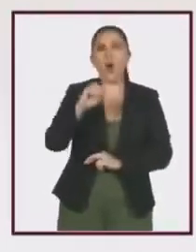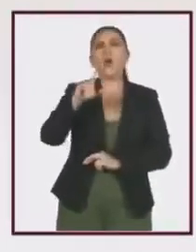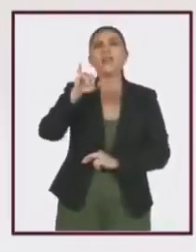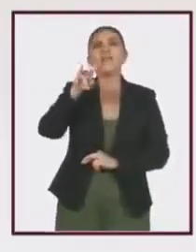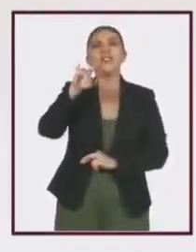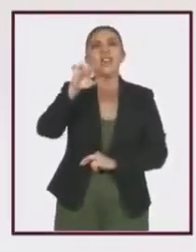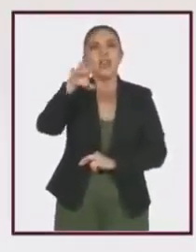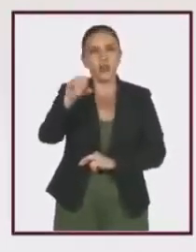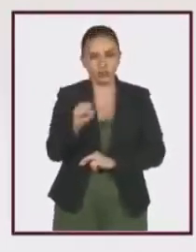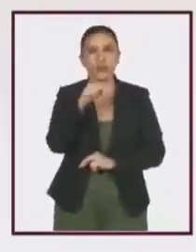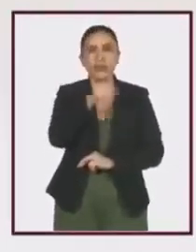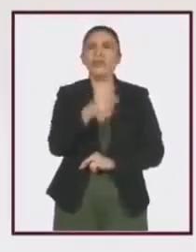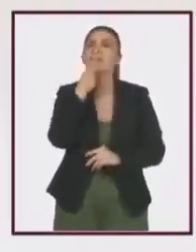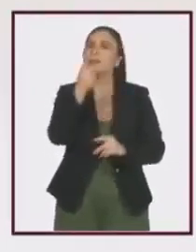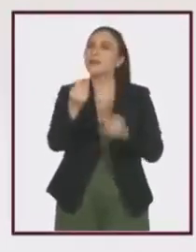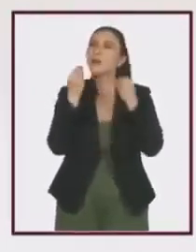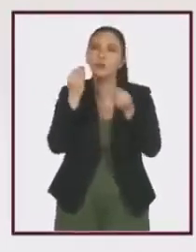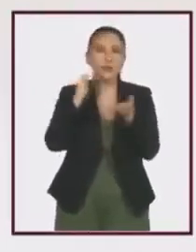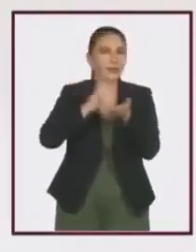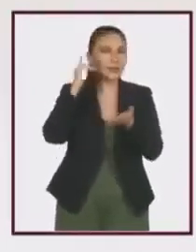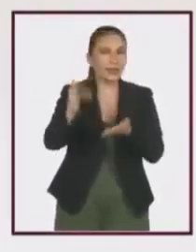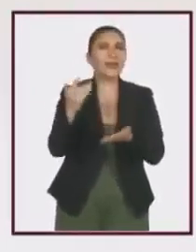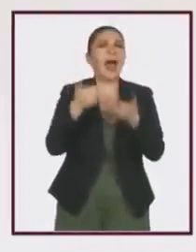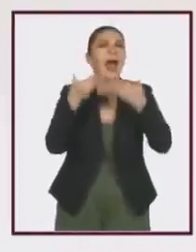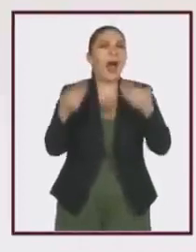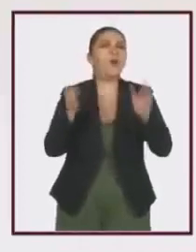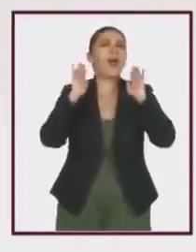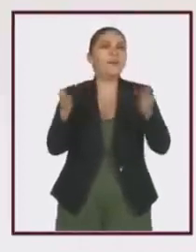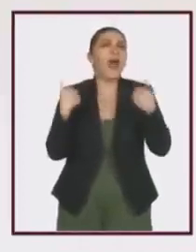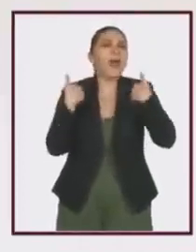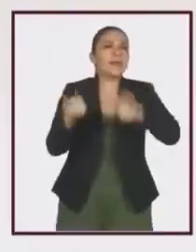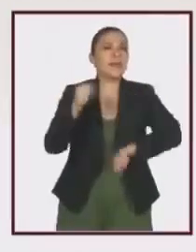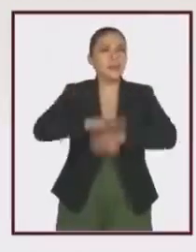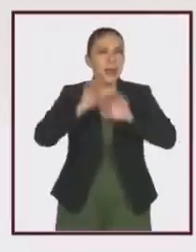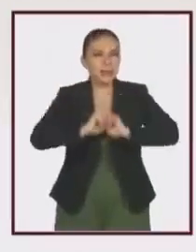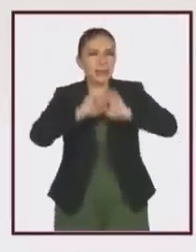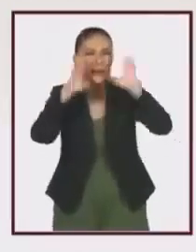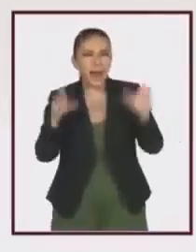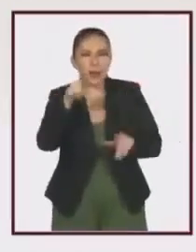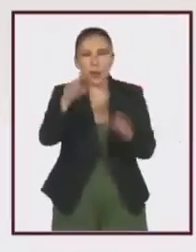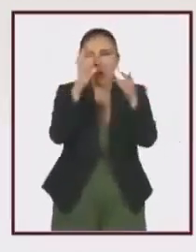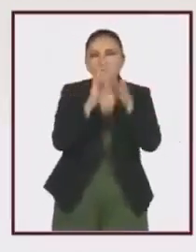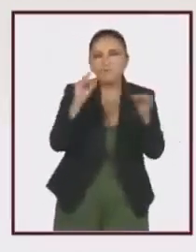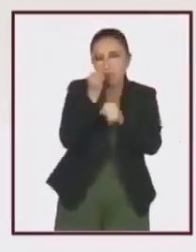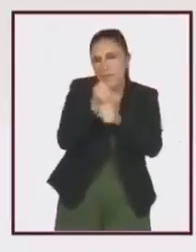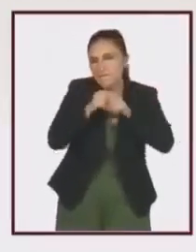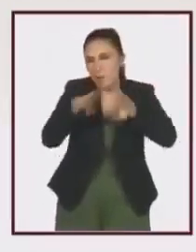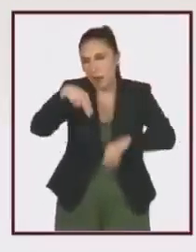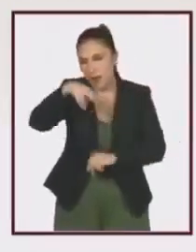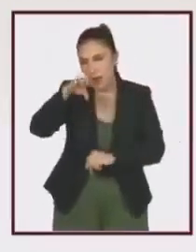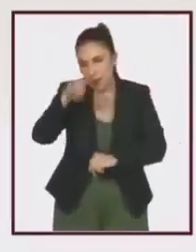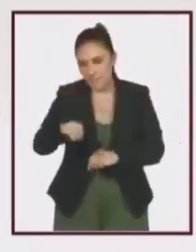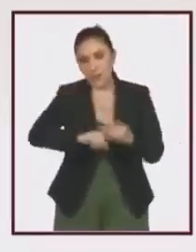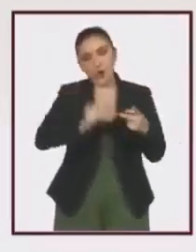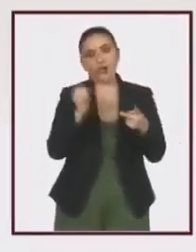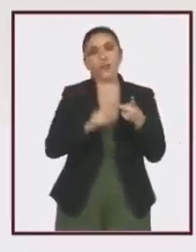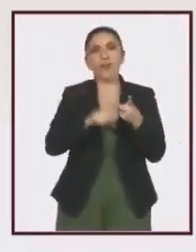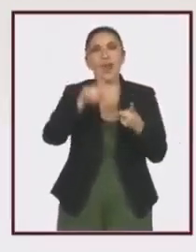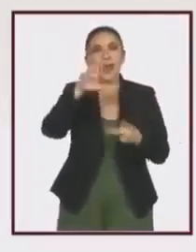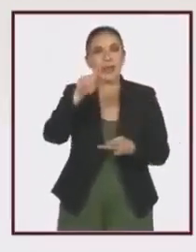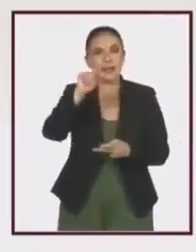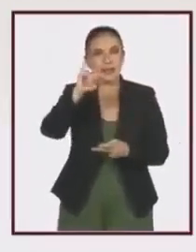Olivieros. Dice: muchas gracias, ya me está quedando más clara la información de la nueva escuela mexicana. Y la maestra Letzibi